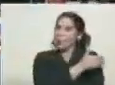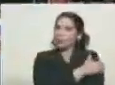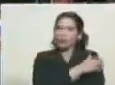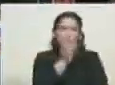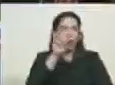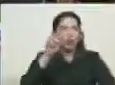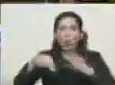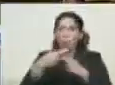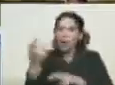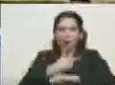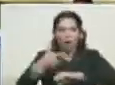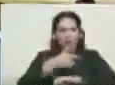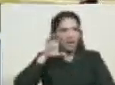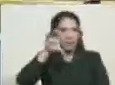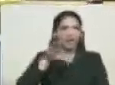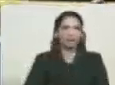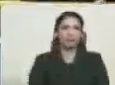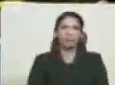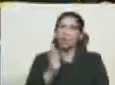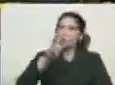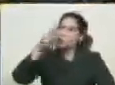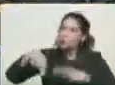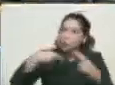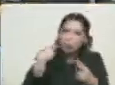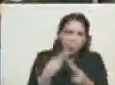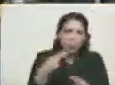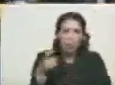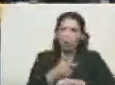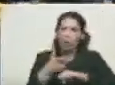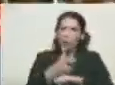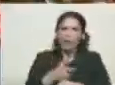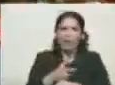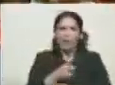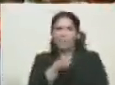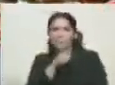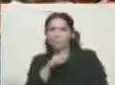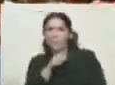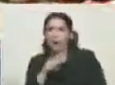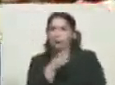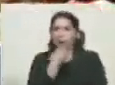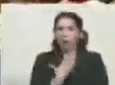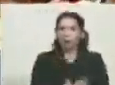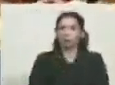nunca. Más nunca vuelve a gobernar este país, ni por las buenas ni por las malas.